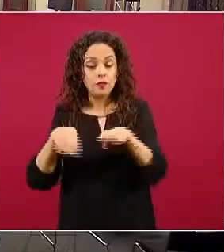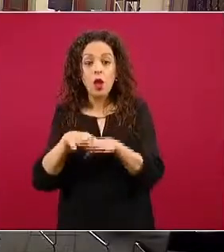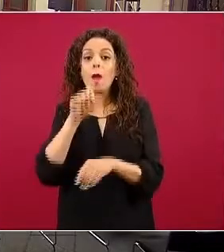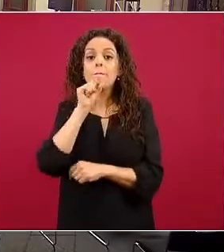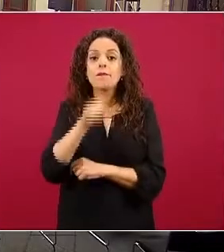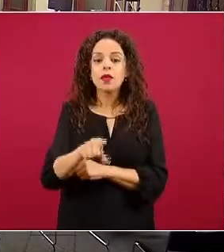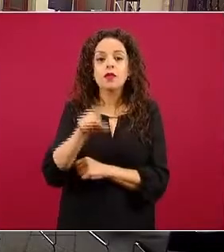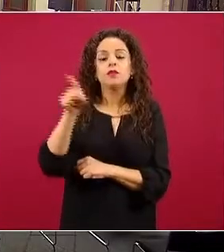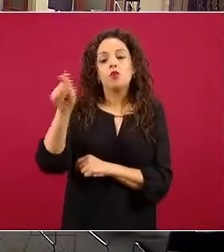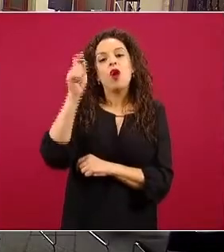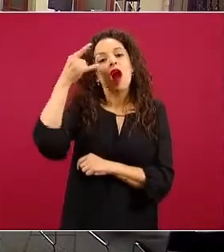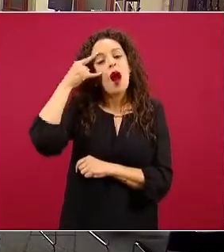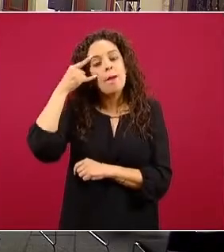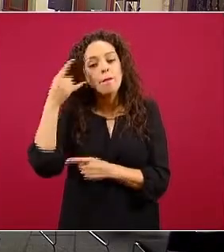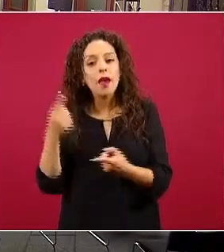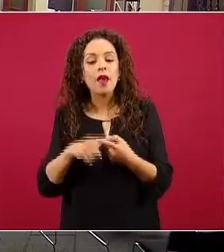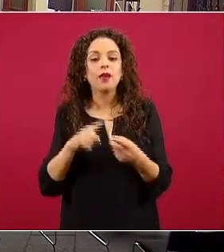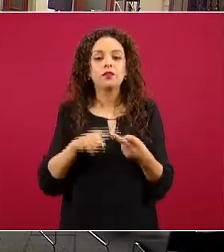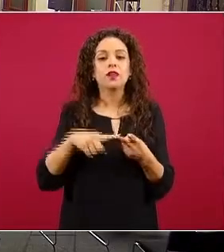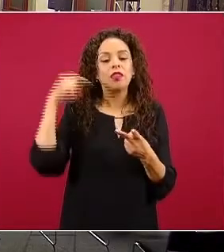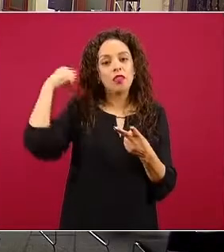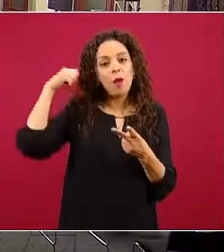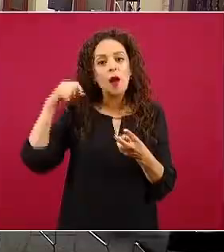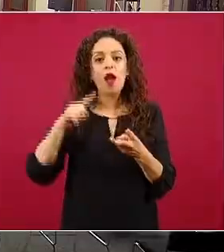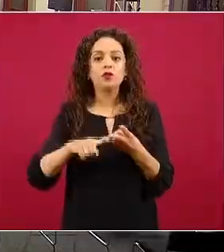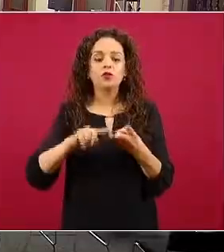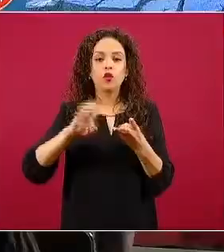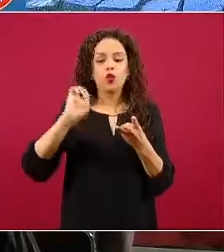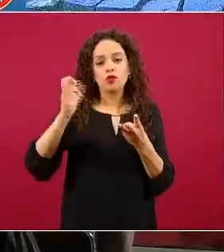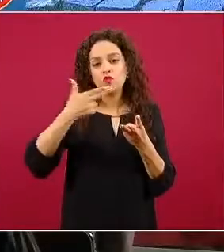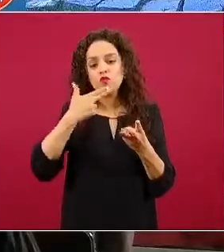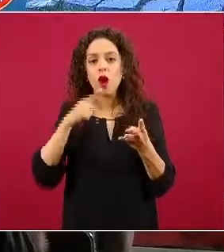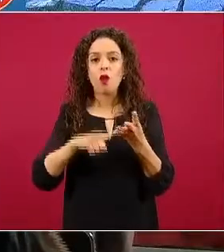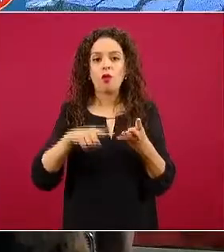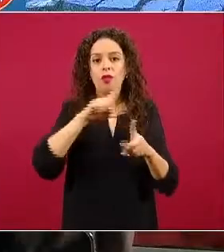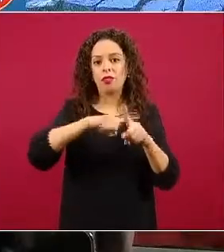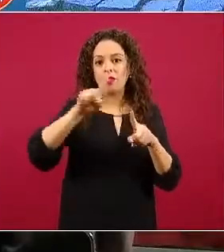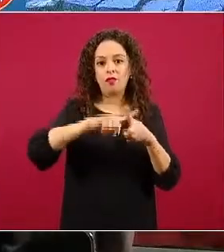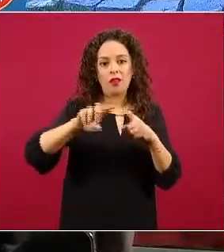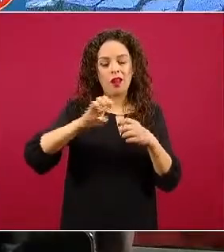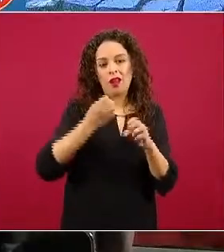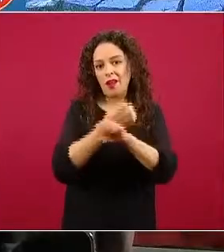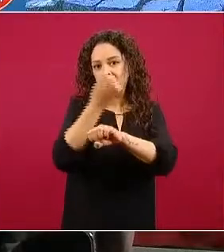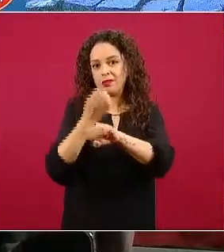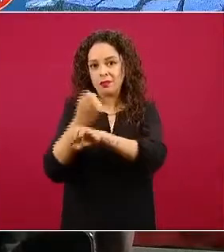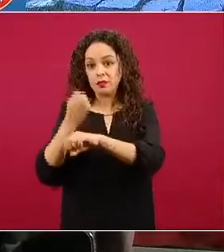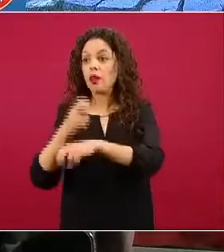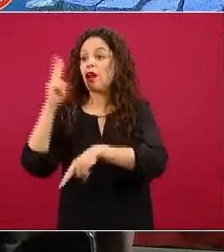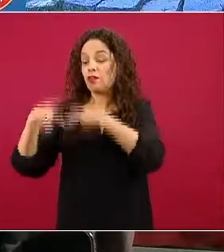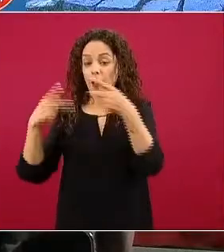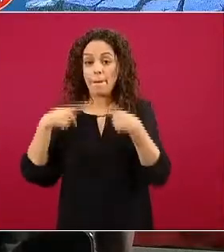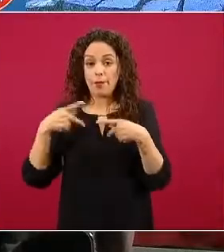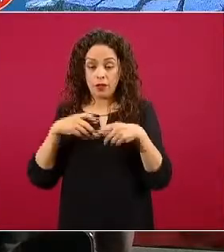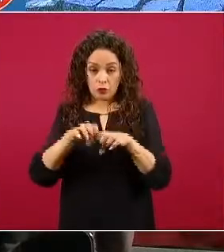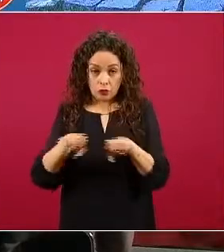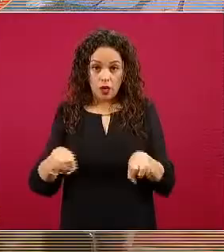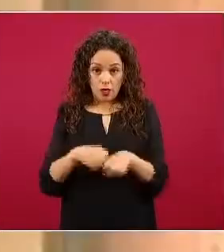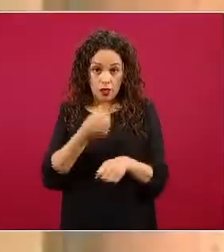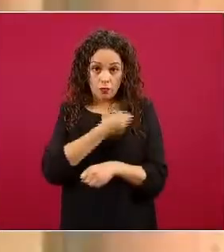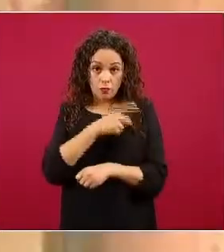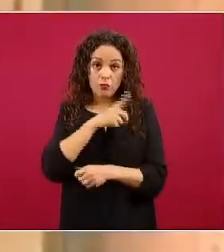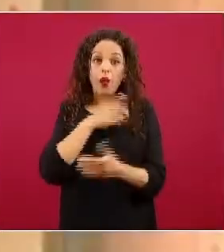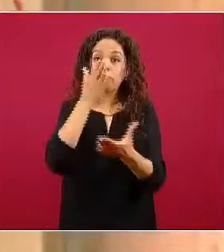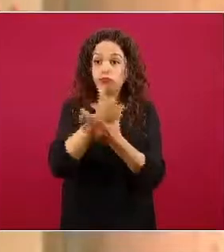que en Tabasco y en Chihuahua y en todas las entidades federativas que están yendo a buscar a